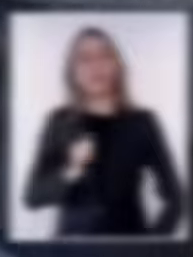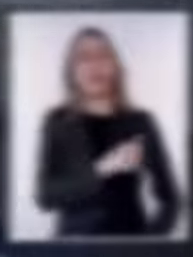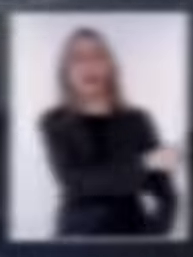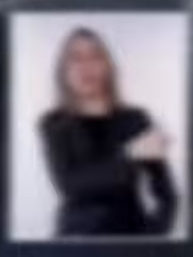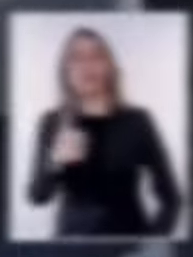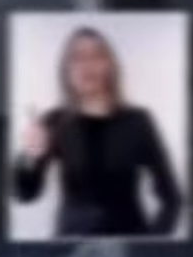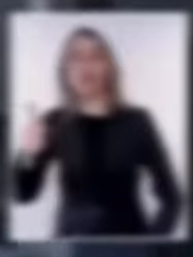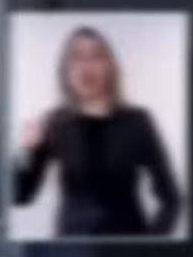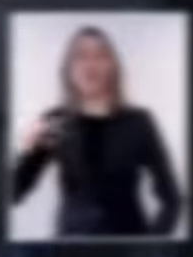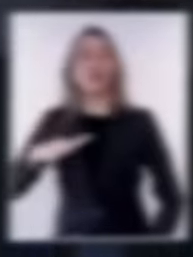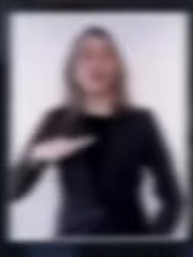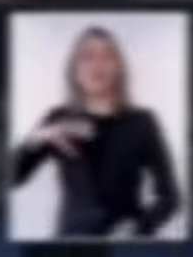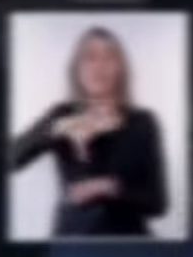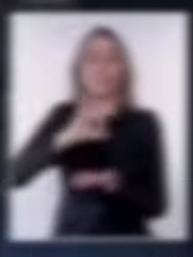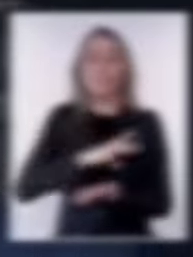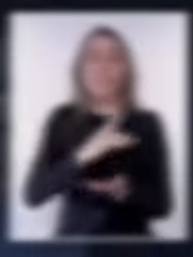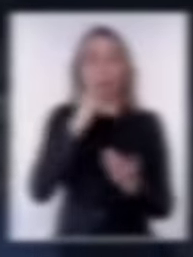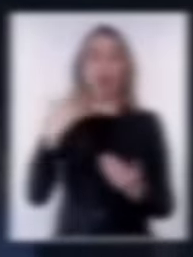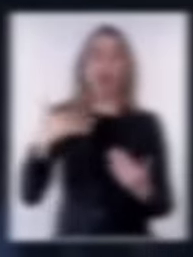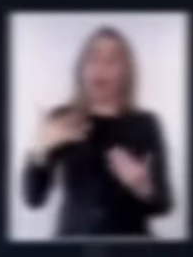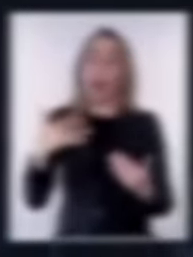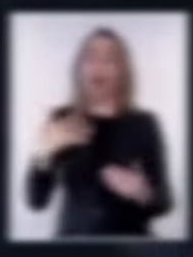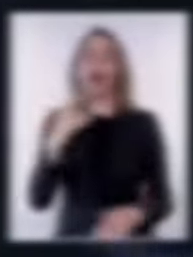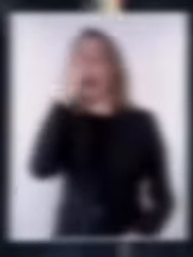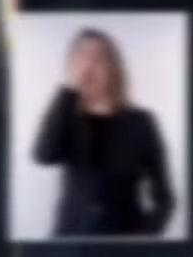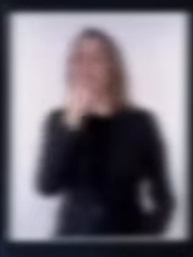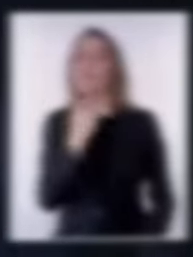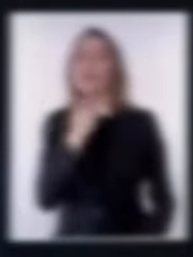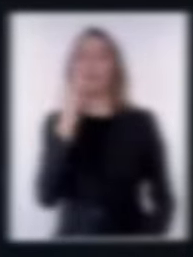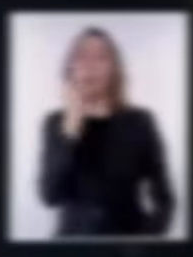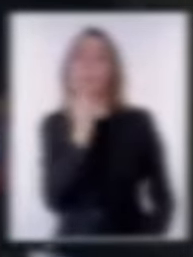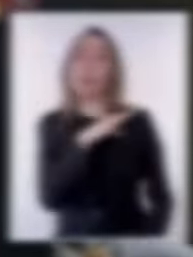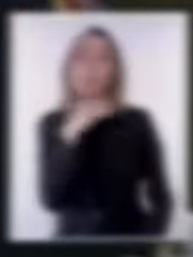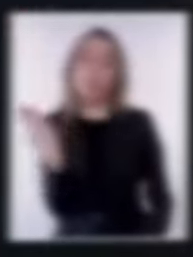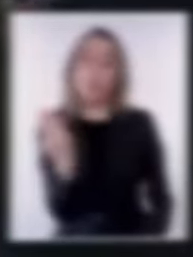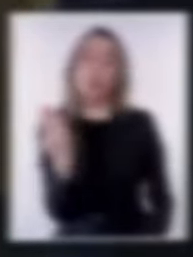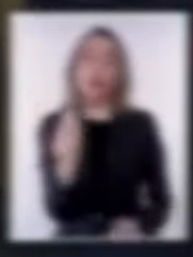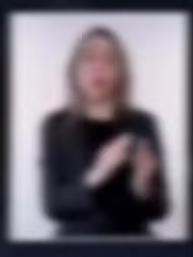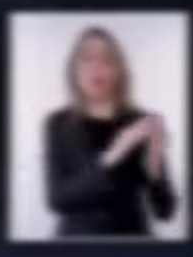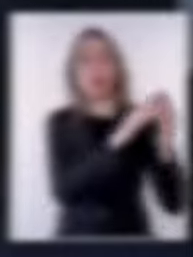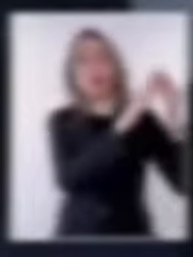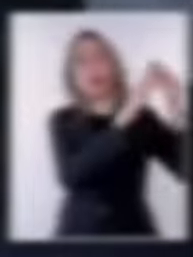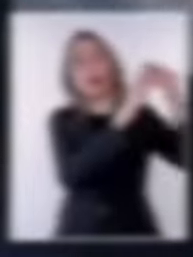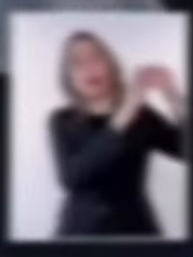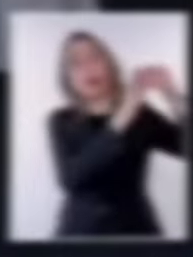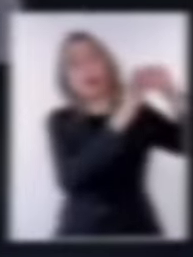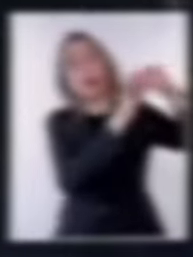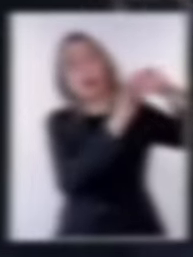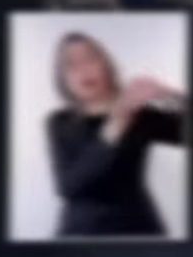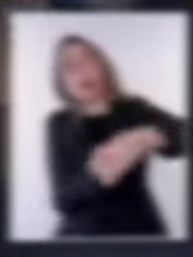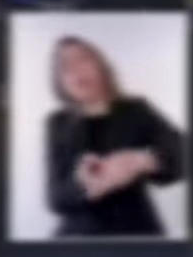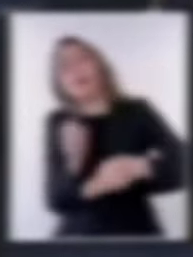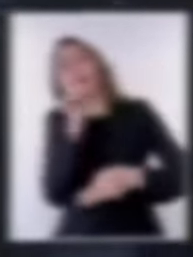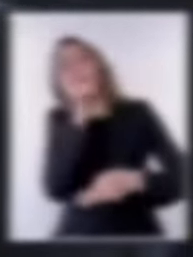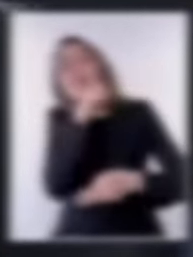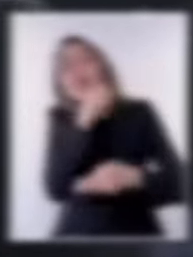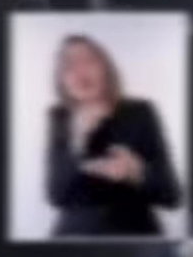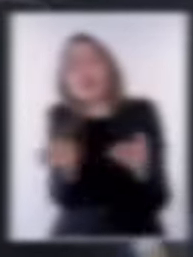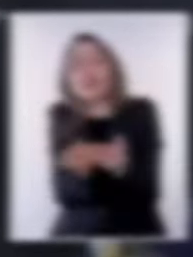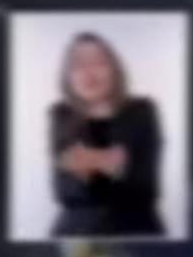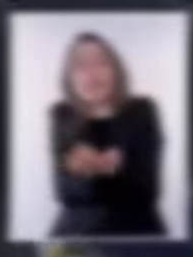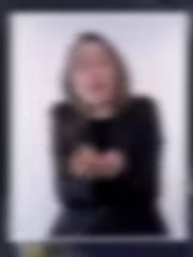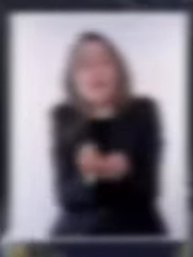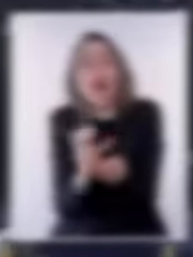país se releva y se recuerda la figura de Arturo Prat, que pese a morir, pese a que se hundió ese día la vieja y pequeña